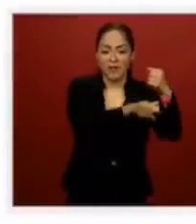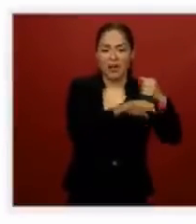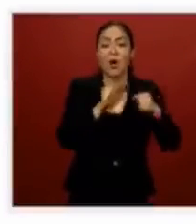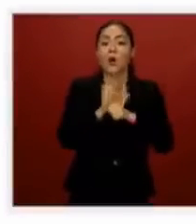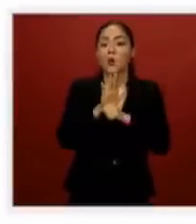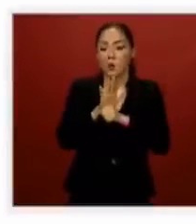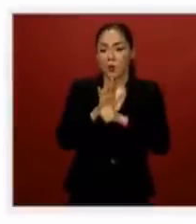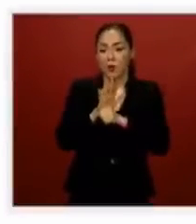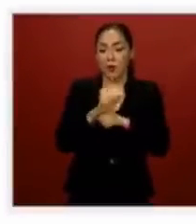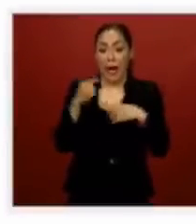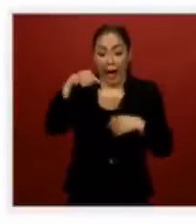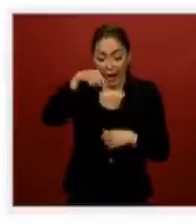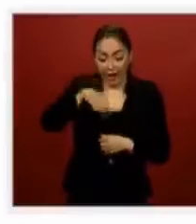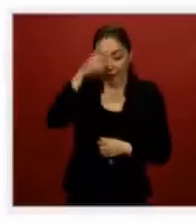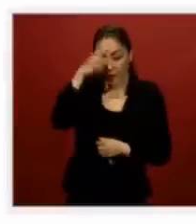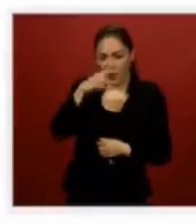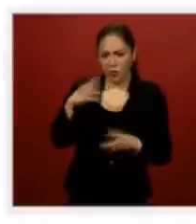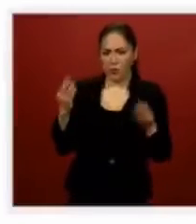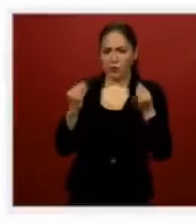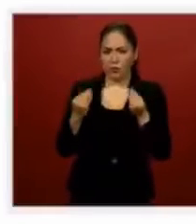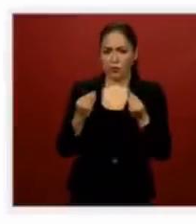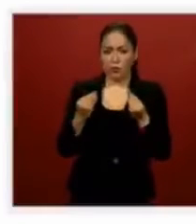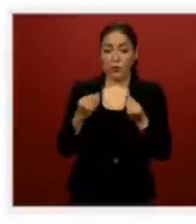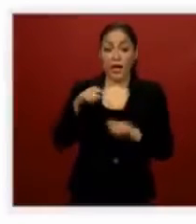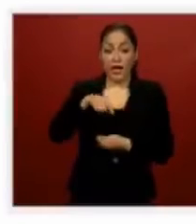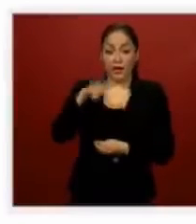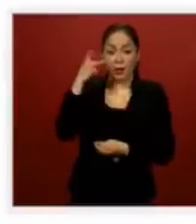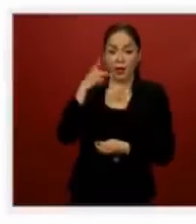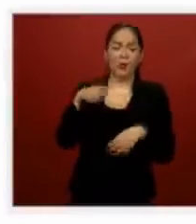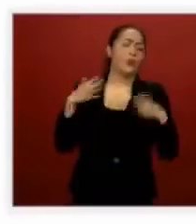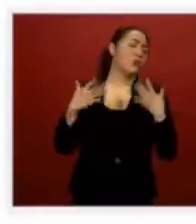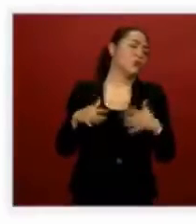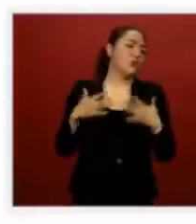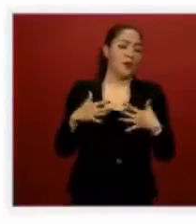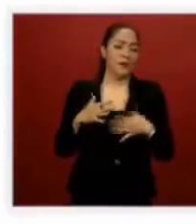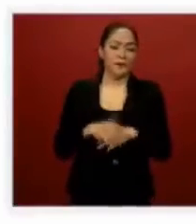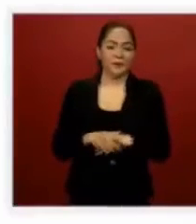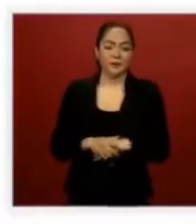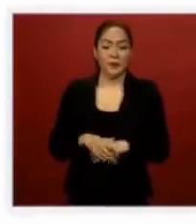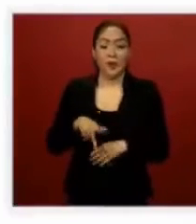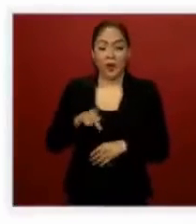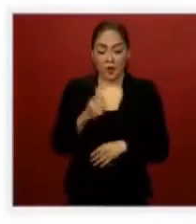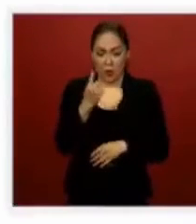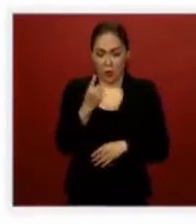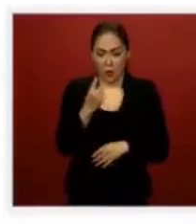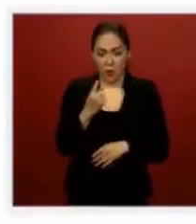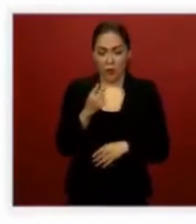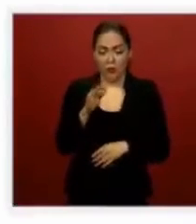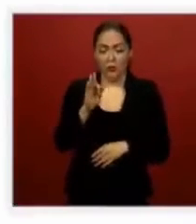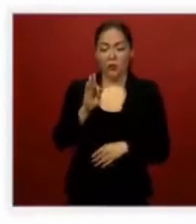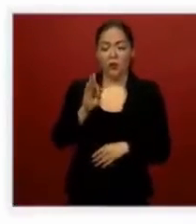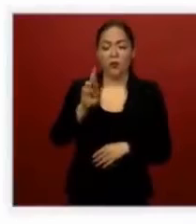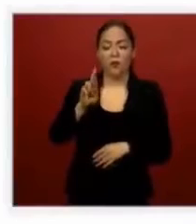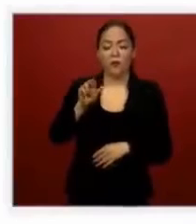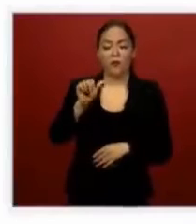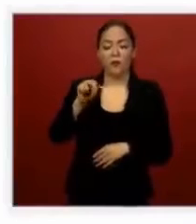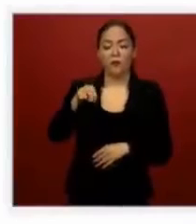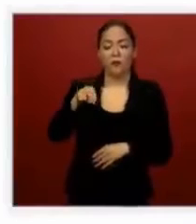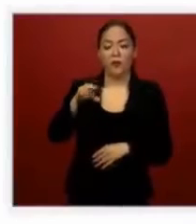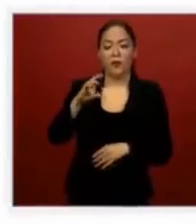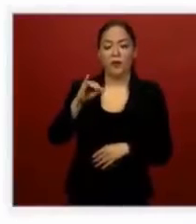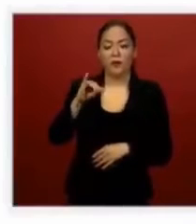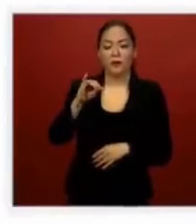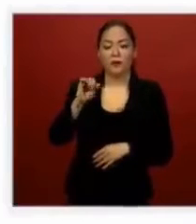son muchos en México y especialmente en Puebla. Entonces, Francisco I. Madero, por ejemplo, recordemos